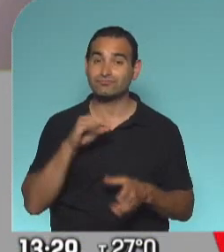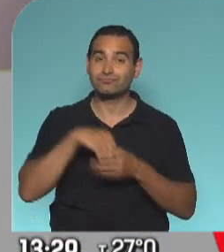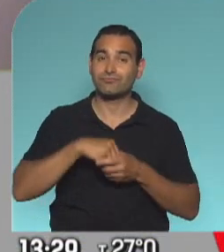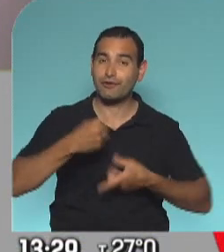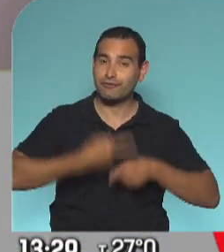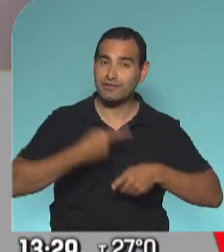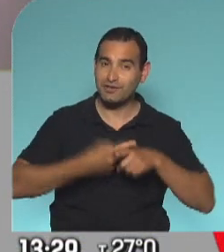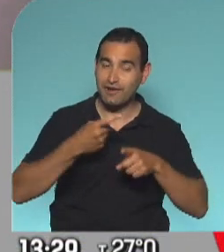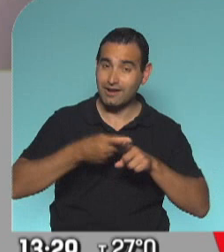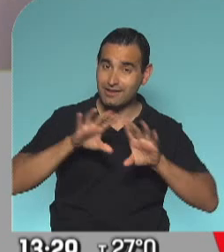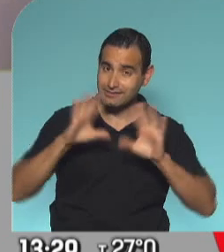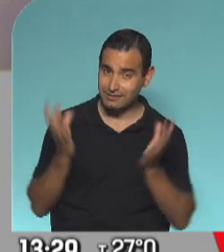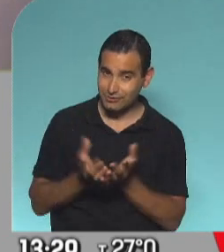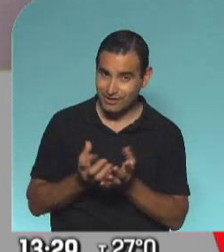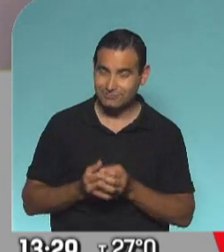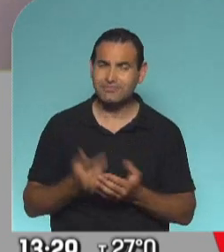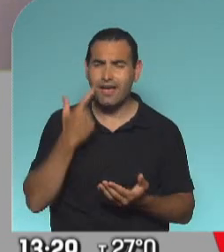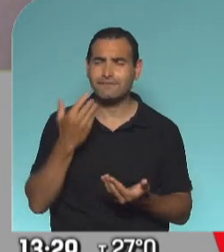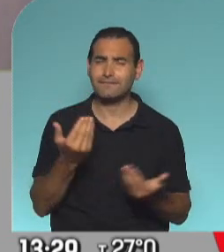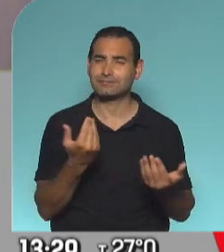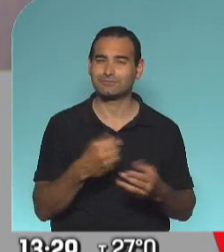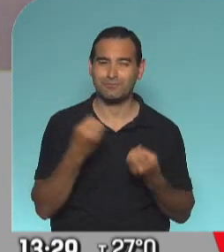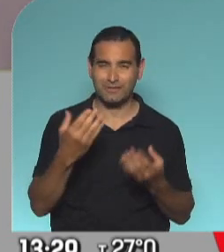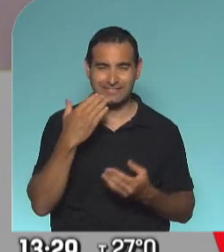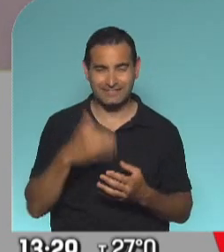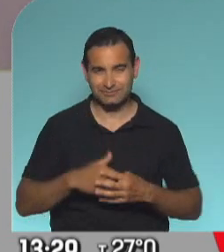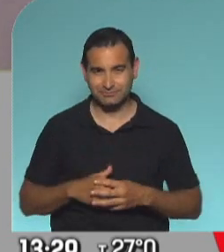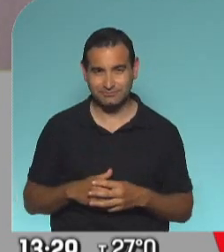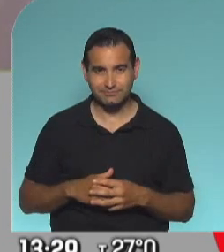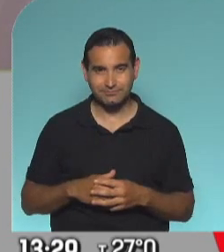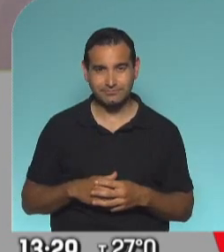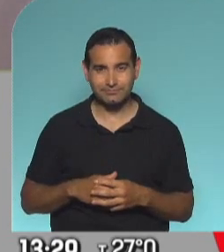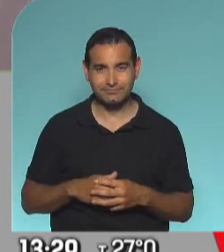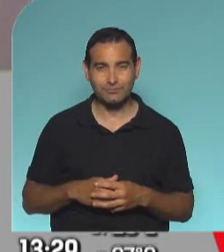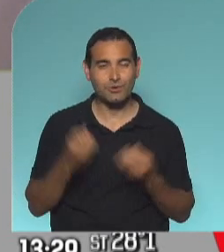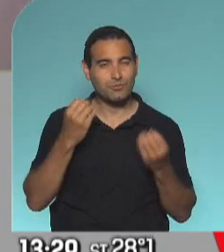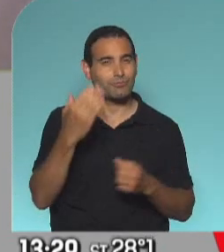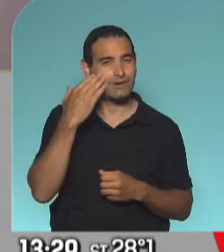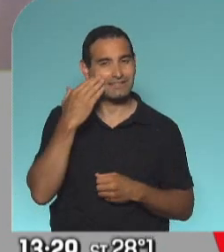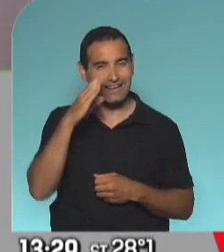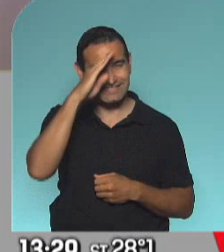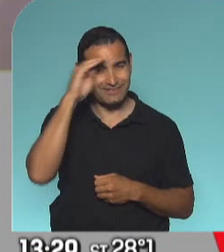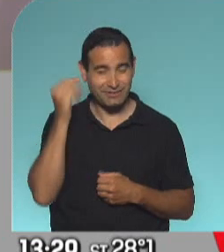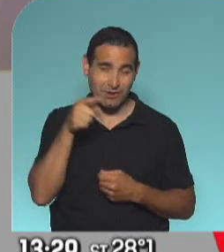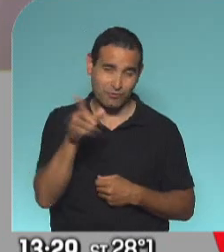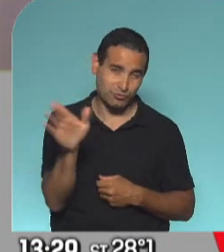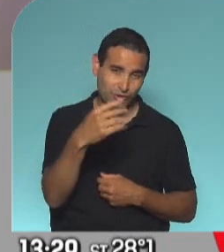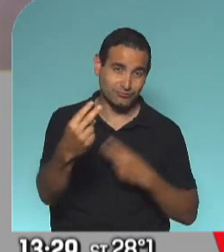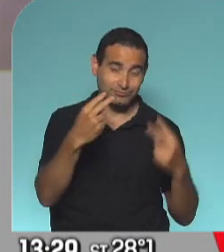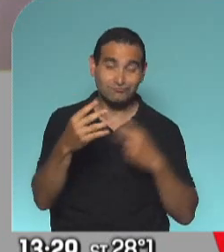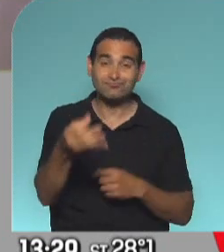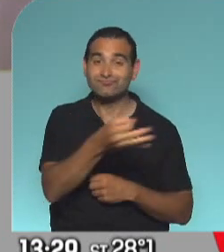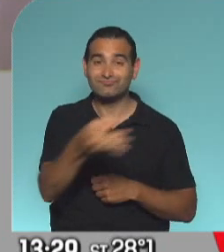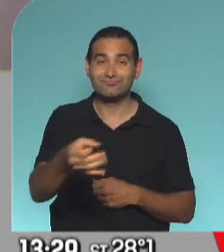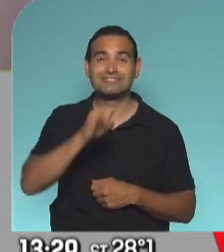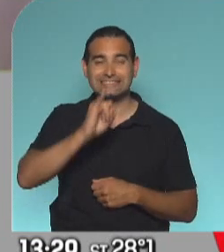festival internacional. A ver, Alejo, ¿qué tal? Buenas tardes. Muy buenas tardes, Silvita, para vos y para todos. Y